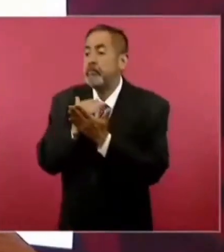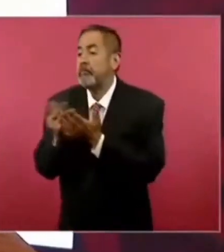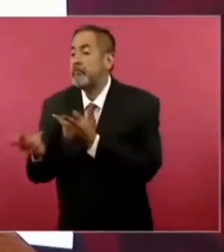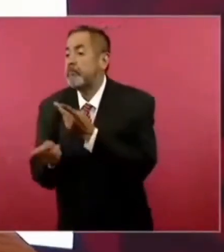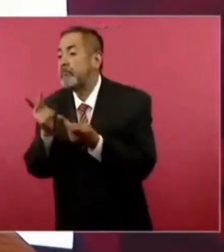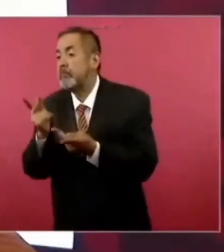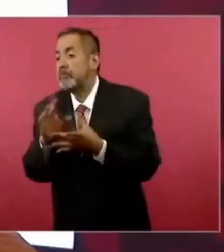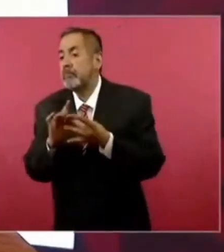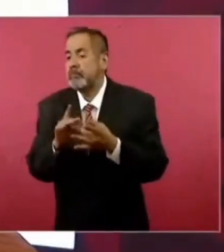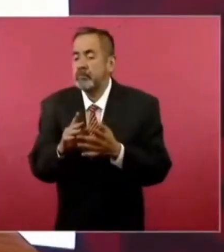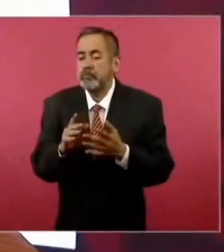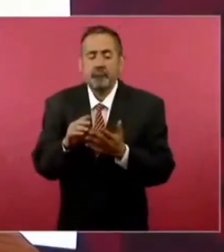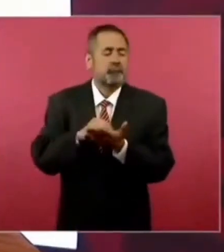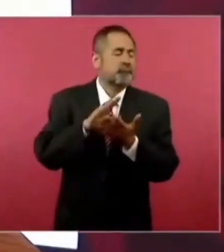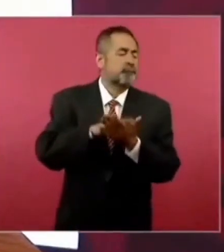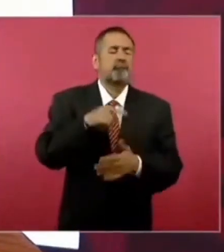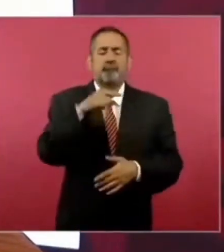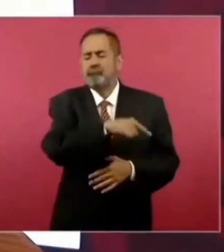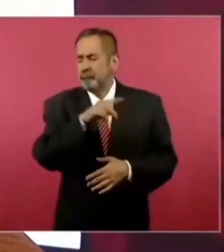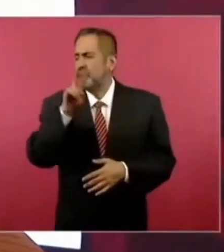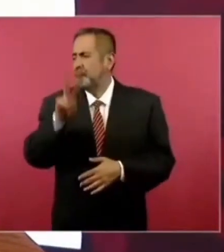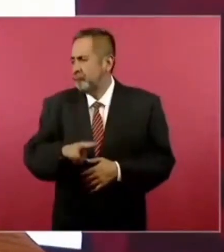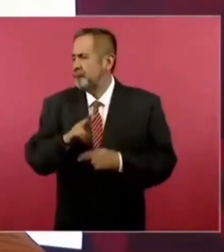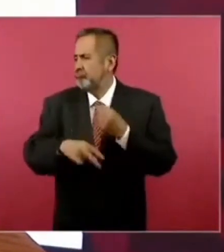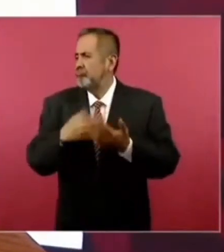que fallaron por completo.